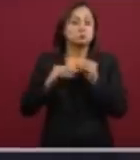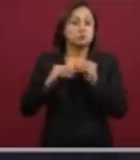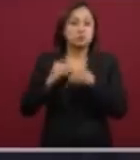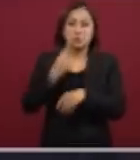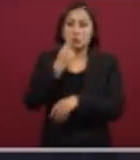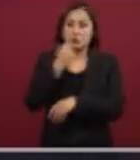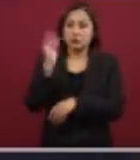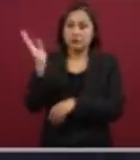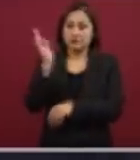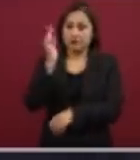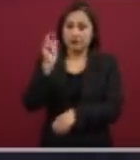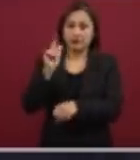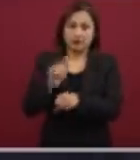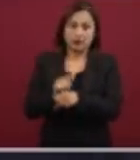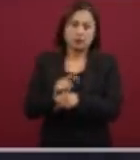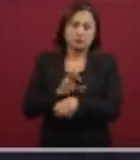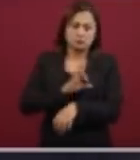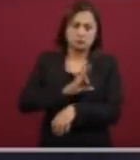que era